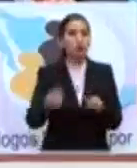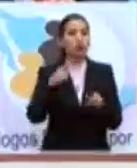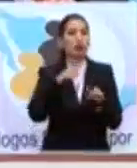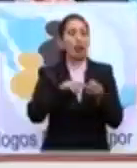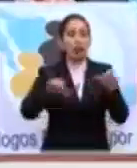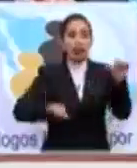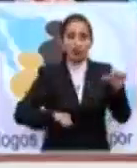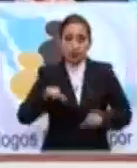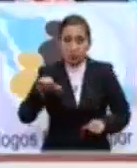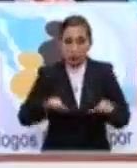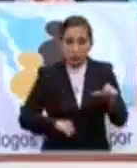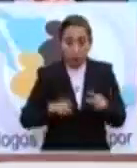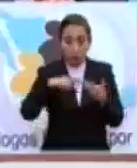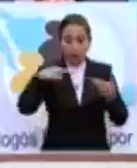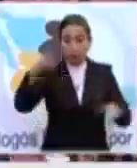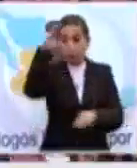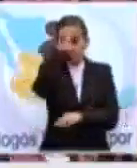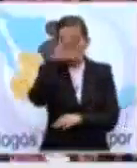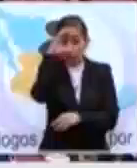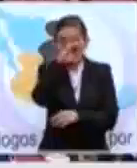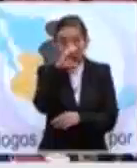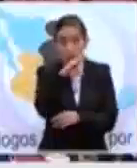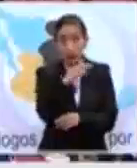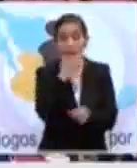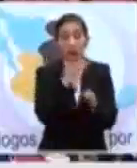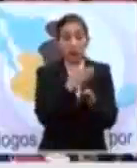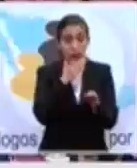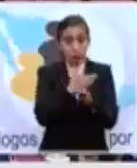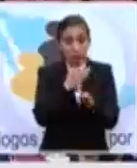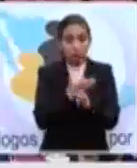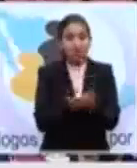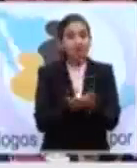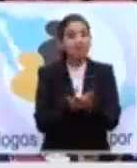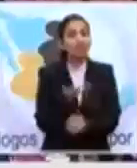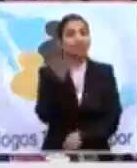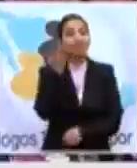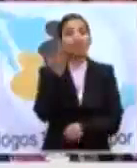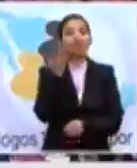las actividades relacionadas con la ciencia están muy